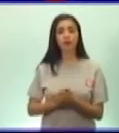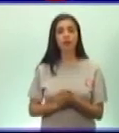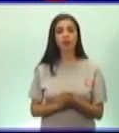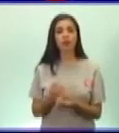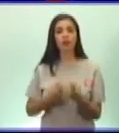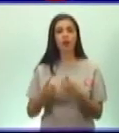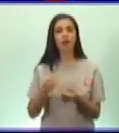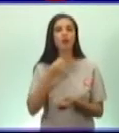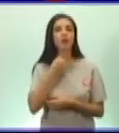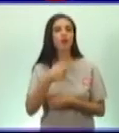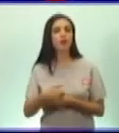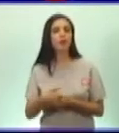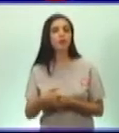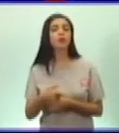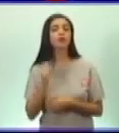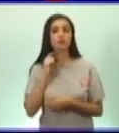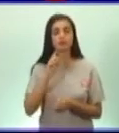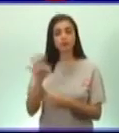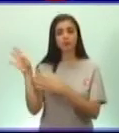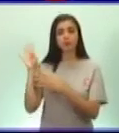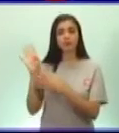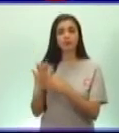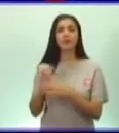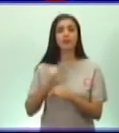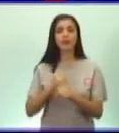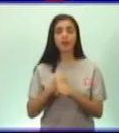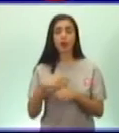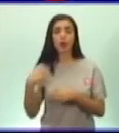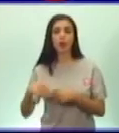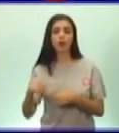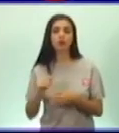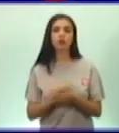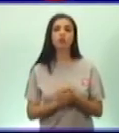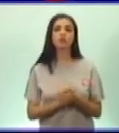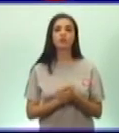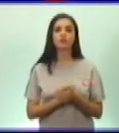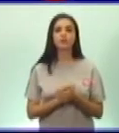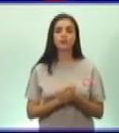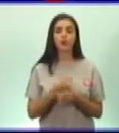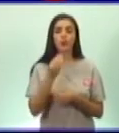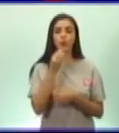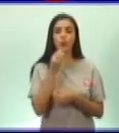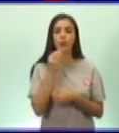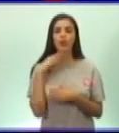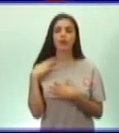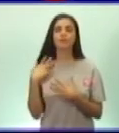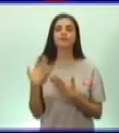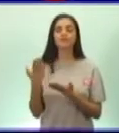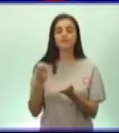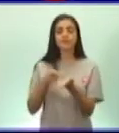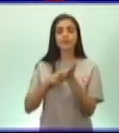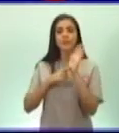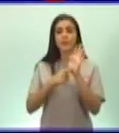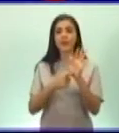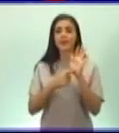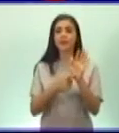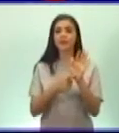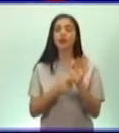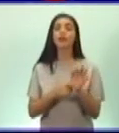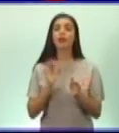y decirles que en su trabajo práctico integrador pueden estar presentando su exposición de esta